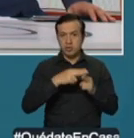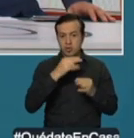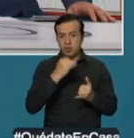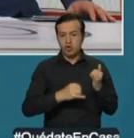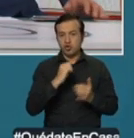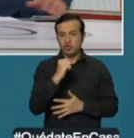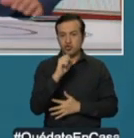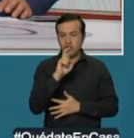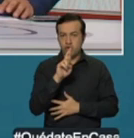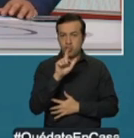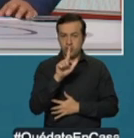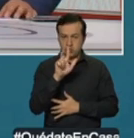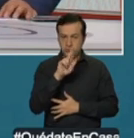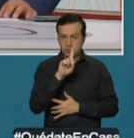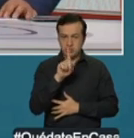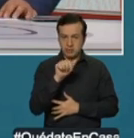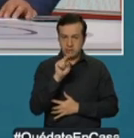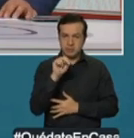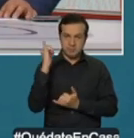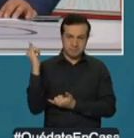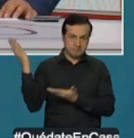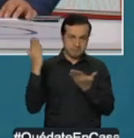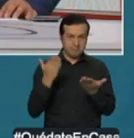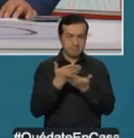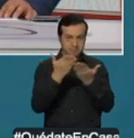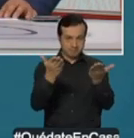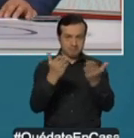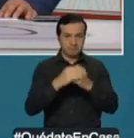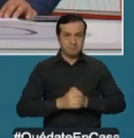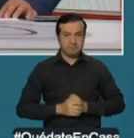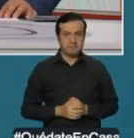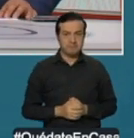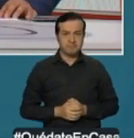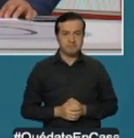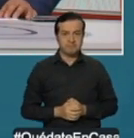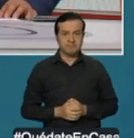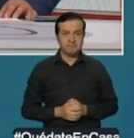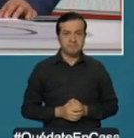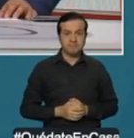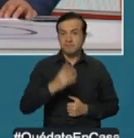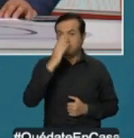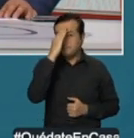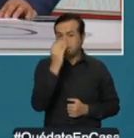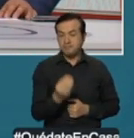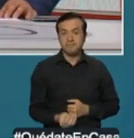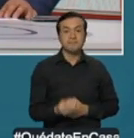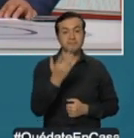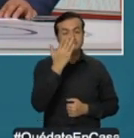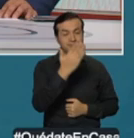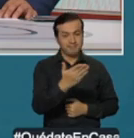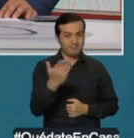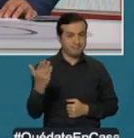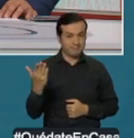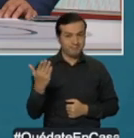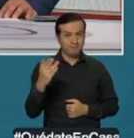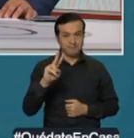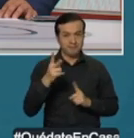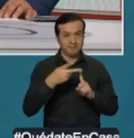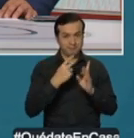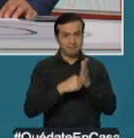ministra de gobierno maría paula romo buenos días buenos dias fabricio buenos dias se dice